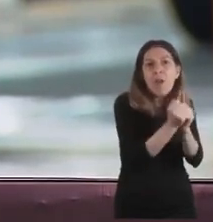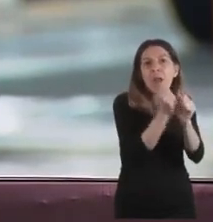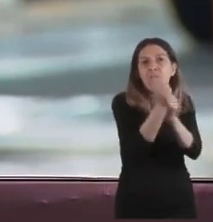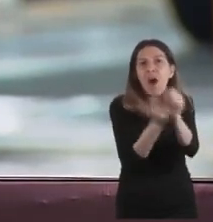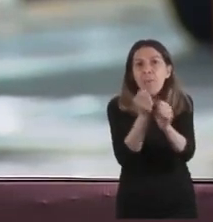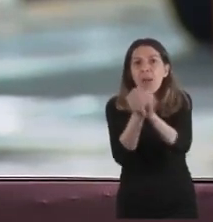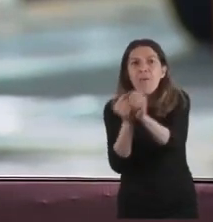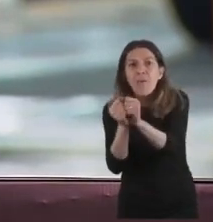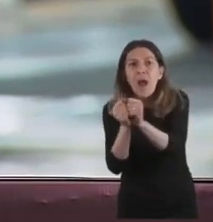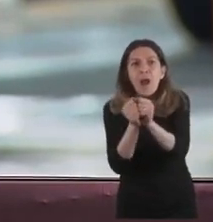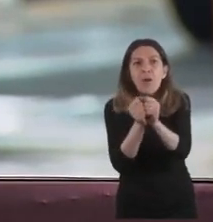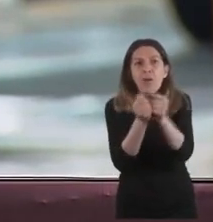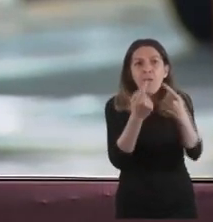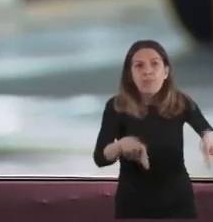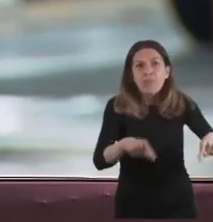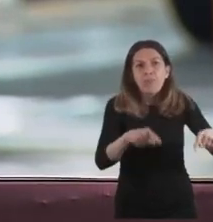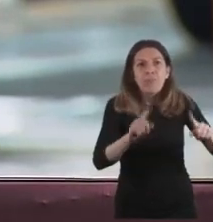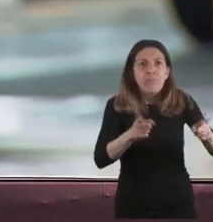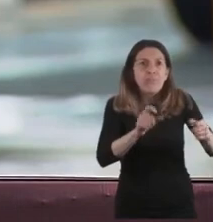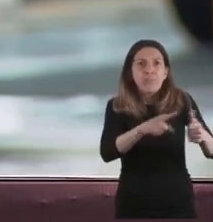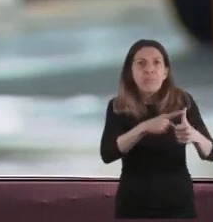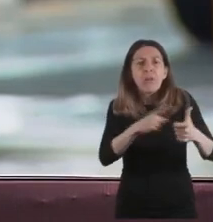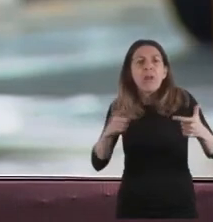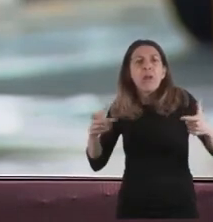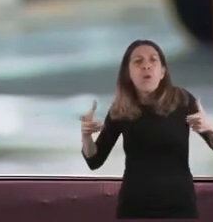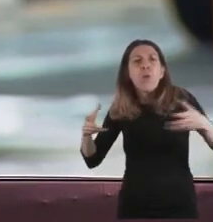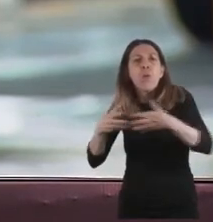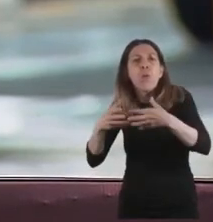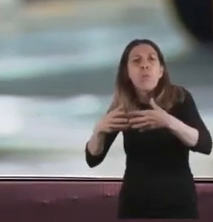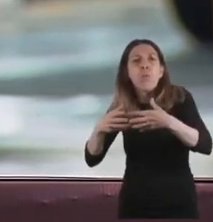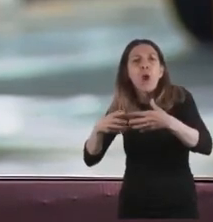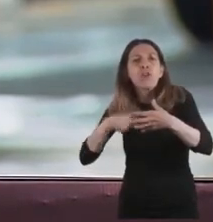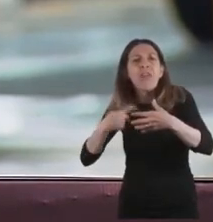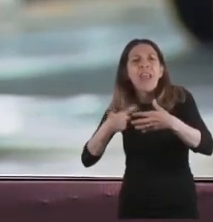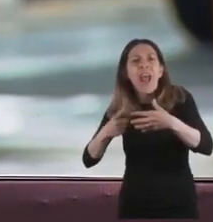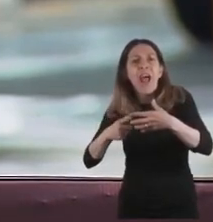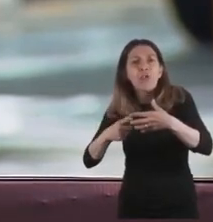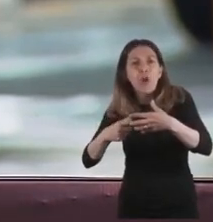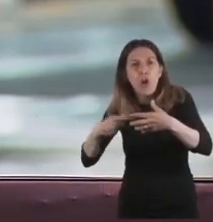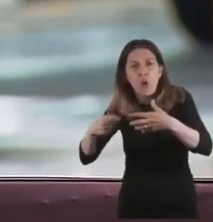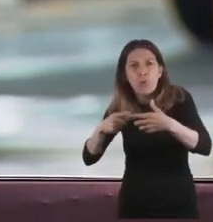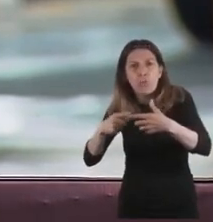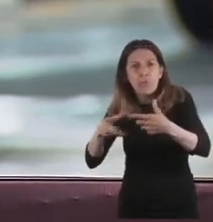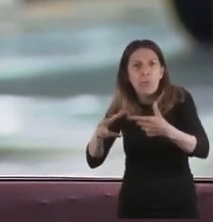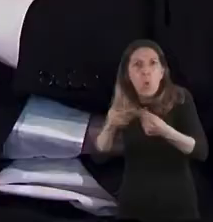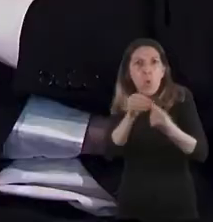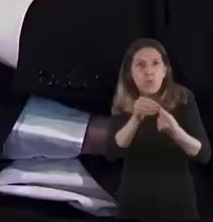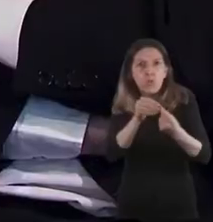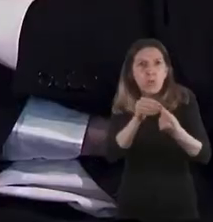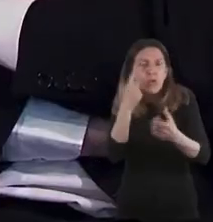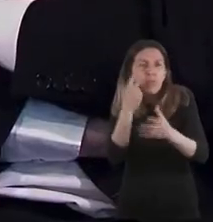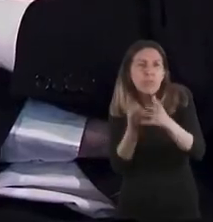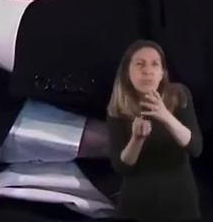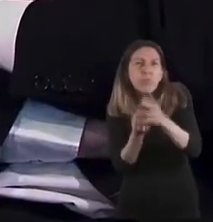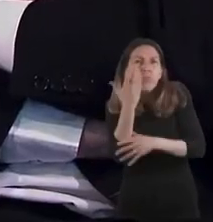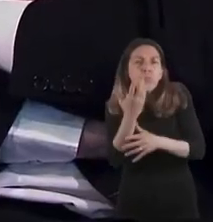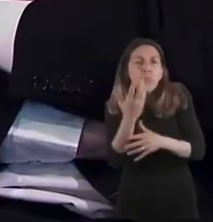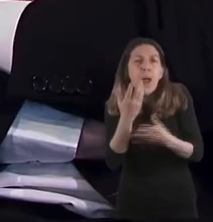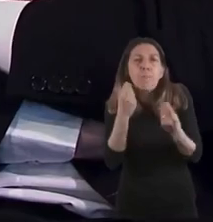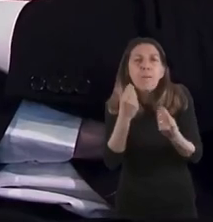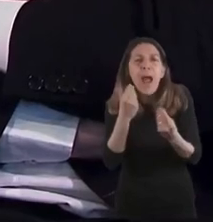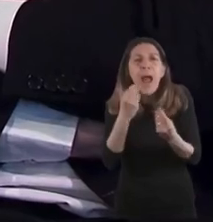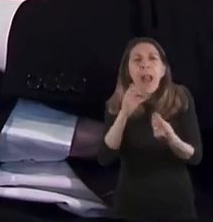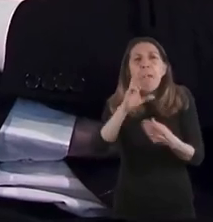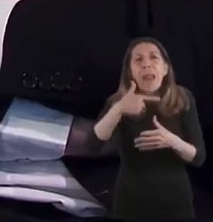el esfuerzo que hizo el sindicato de encontrar un programa de incentivos,